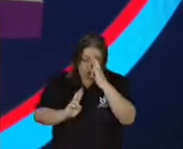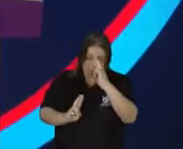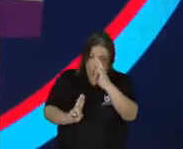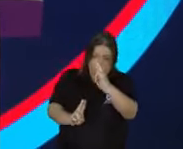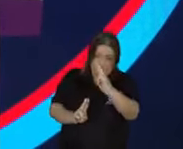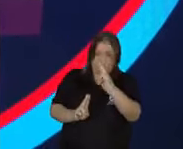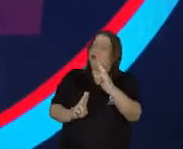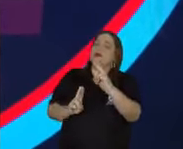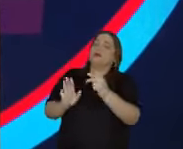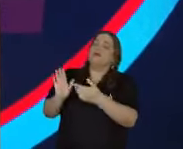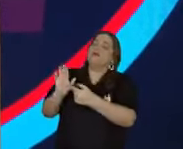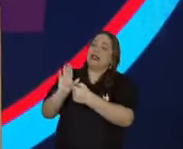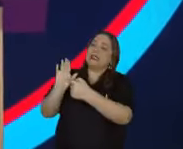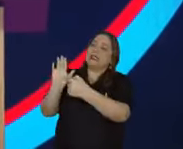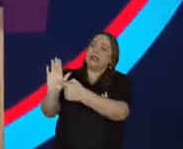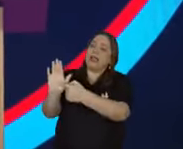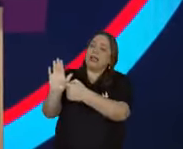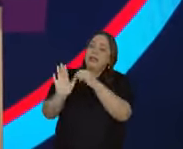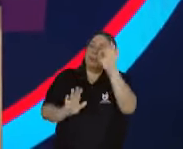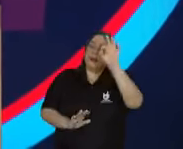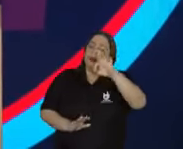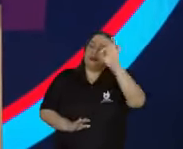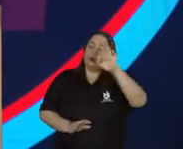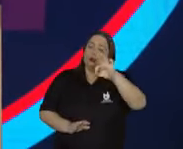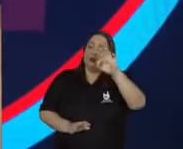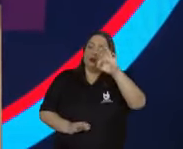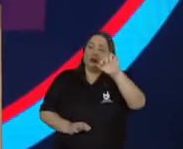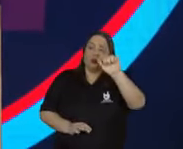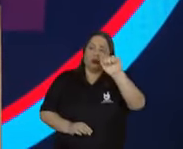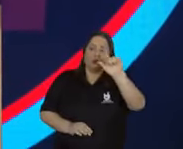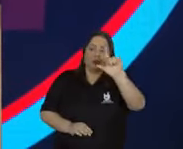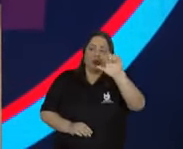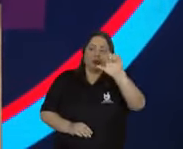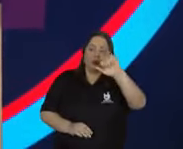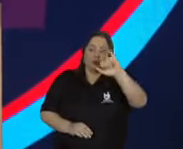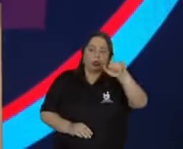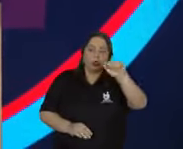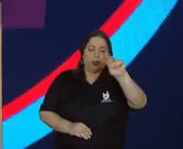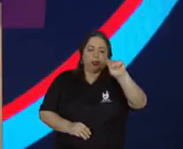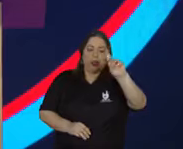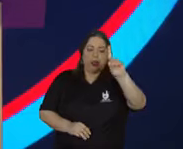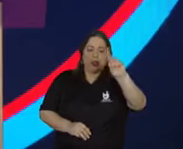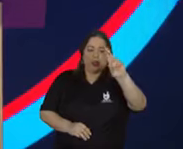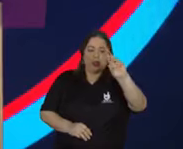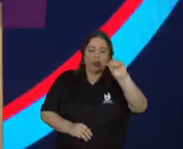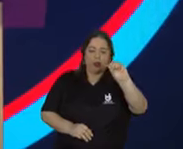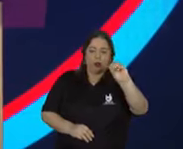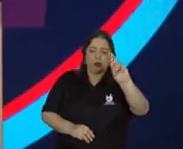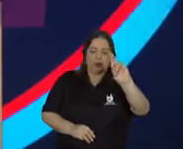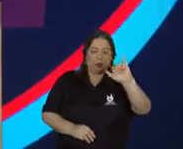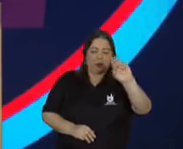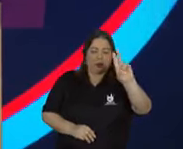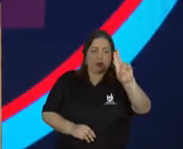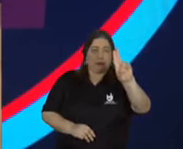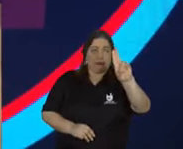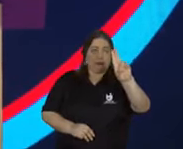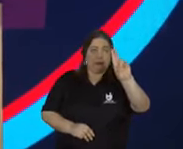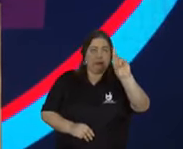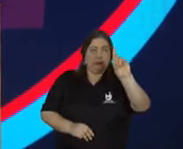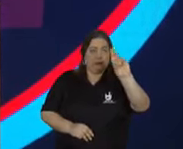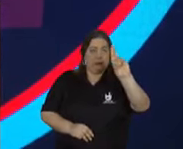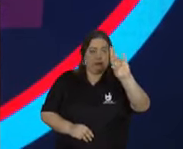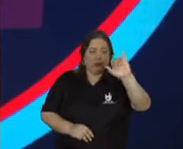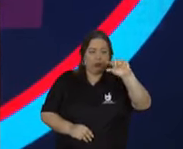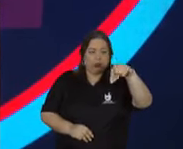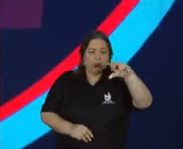usted al pastor Alejandro Rodríguez, pastor, líder de Jucum y de cuántas miles cosas más. Él es muy